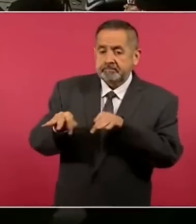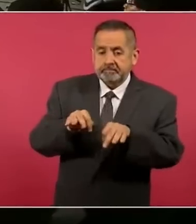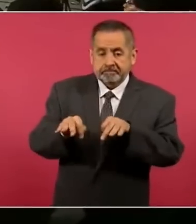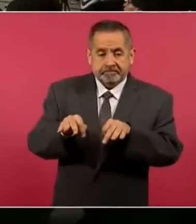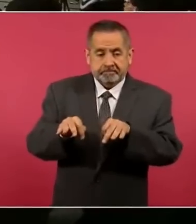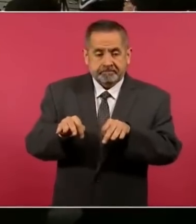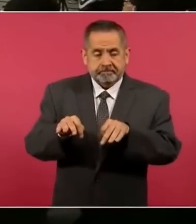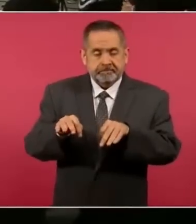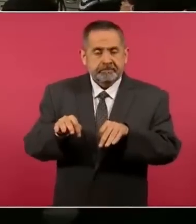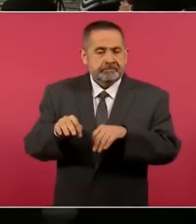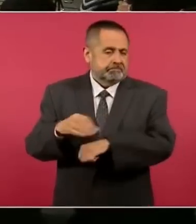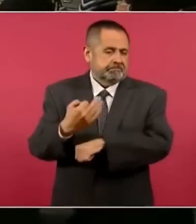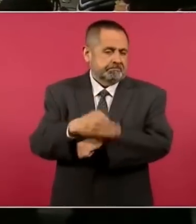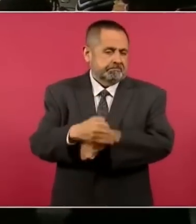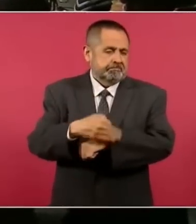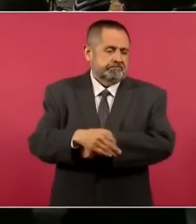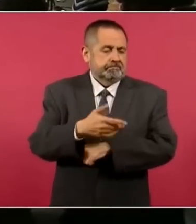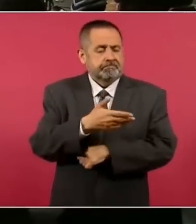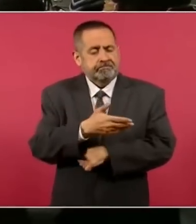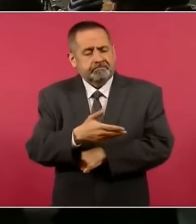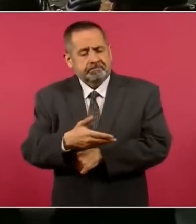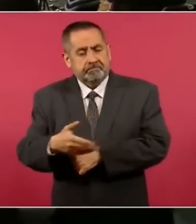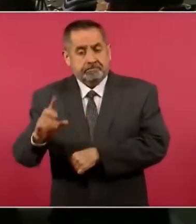de manera eventual